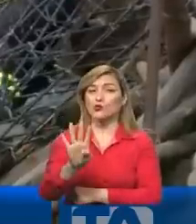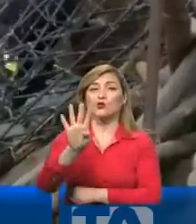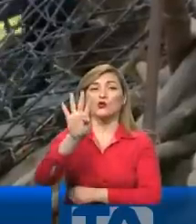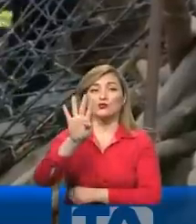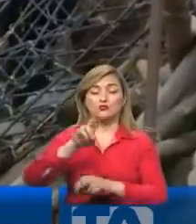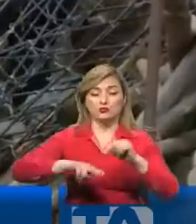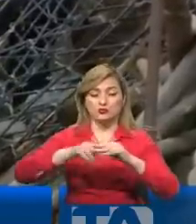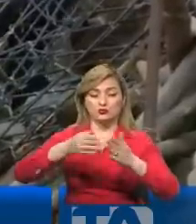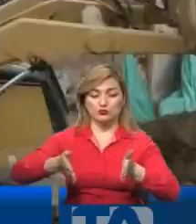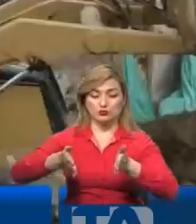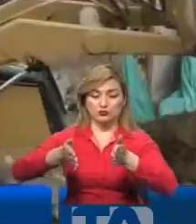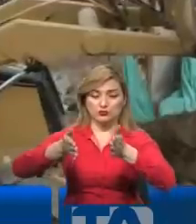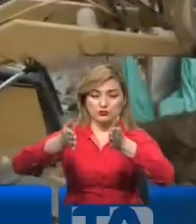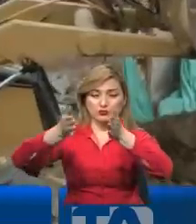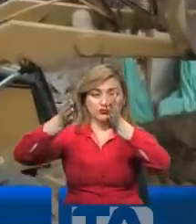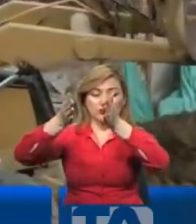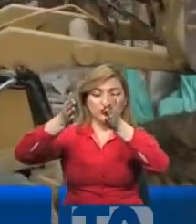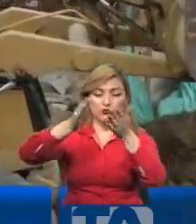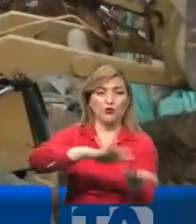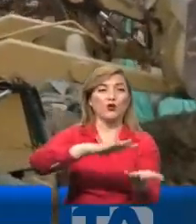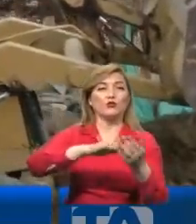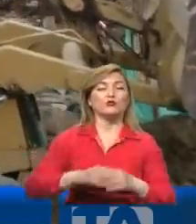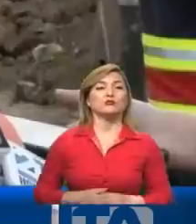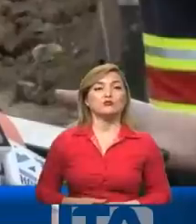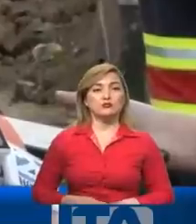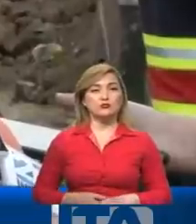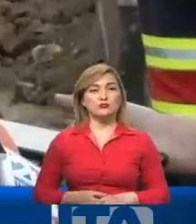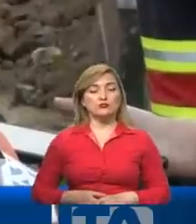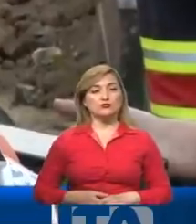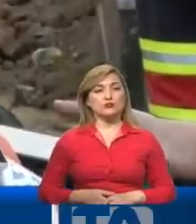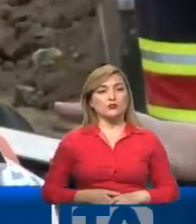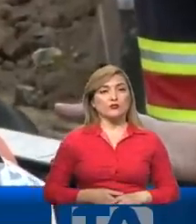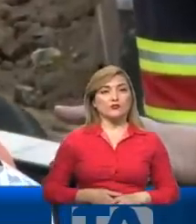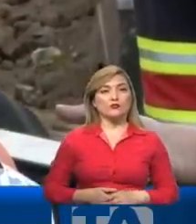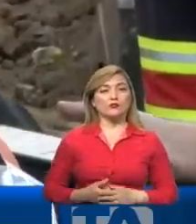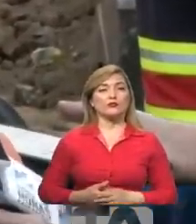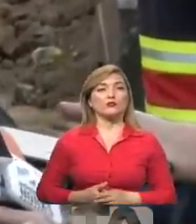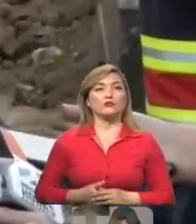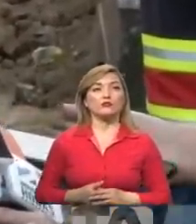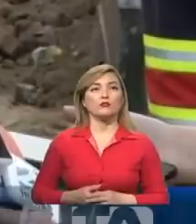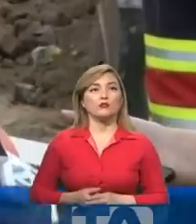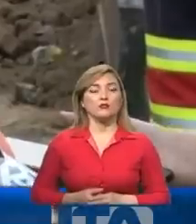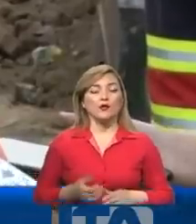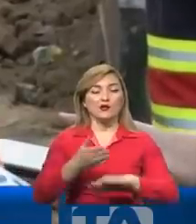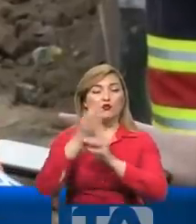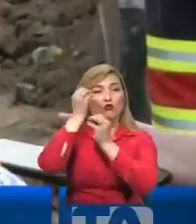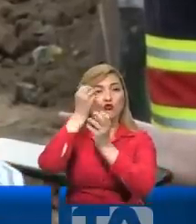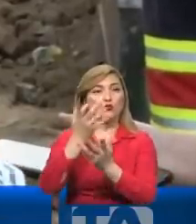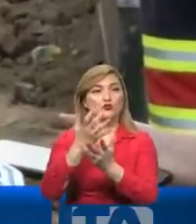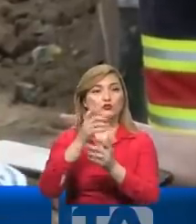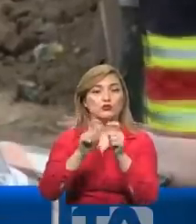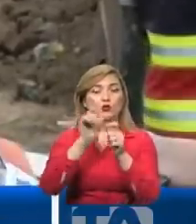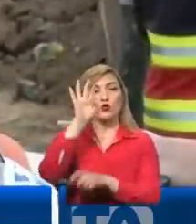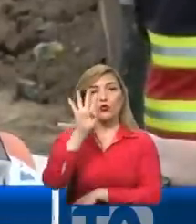construcción de un muro de contención y este se desplomó. La información preliminar que nosotros tenemos es de 4 personas que estuvieron